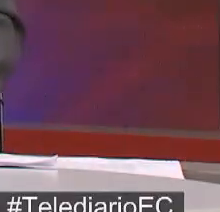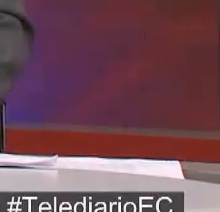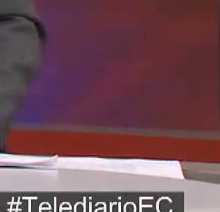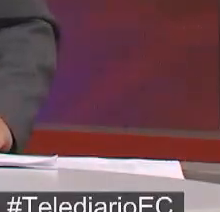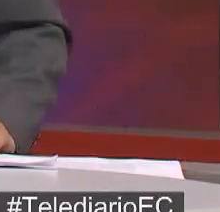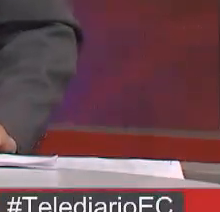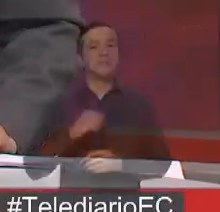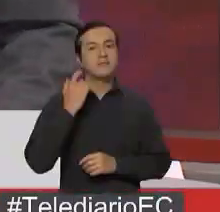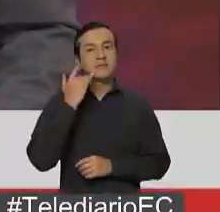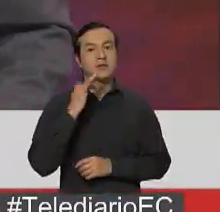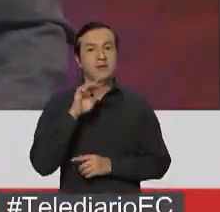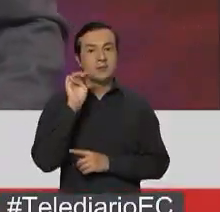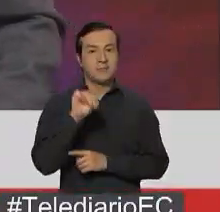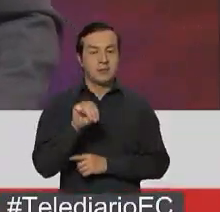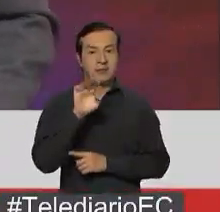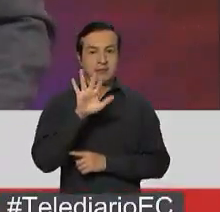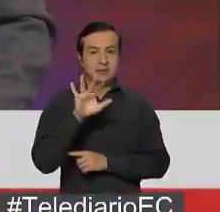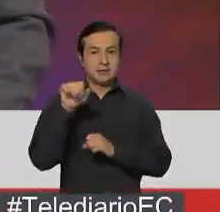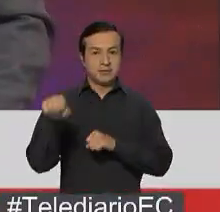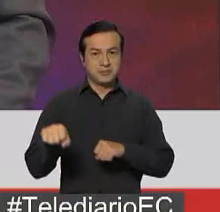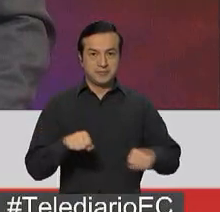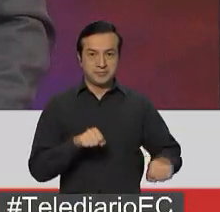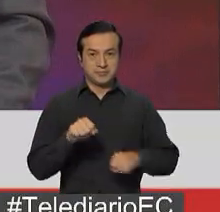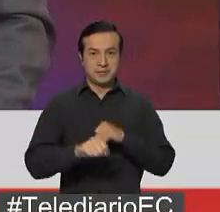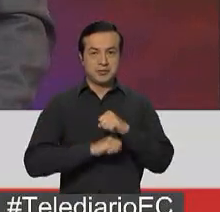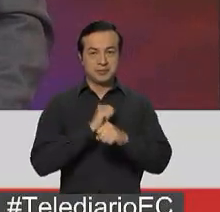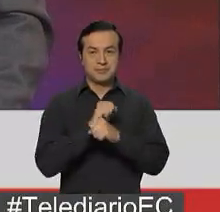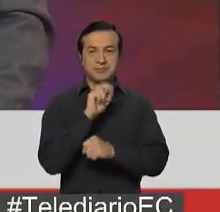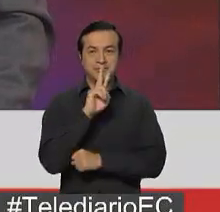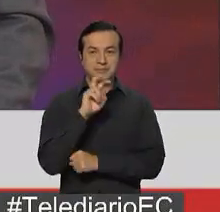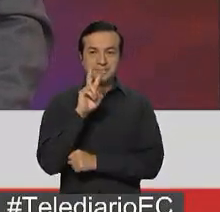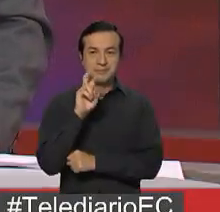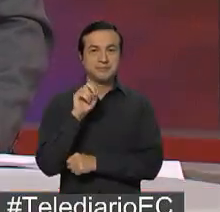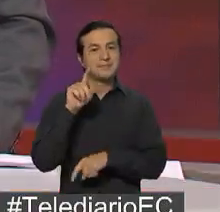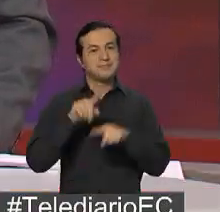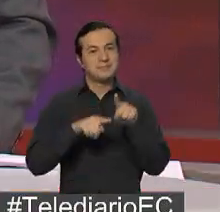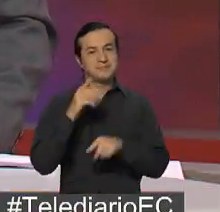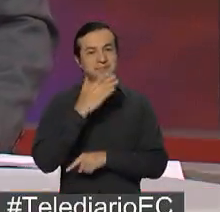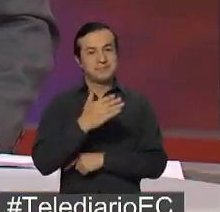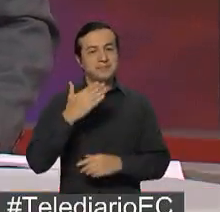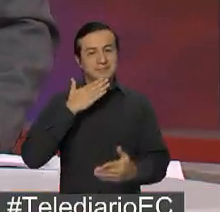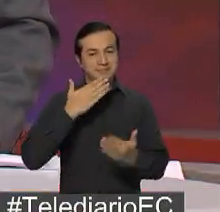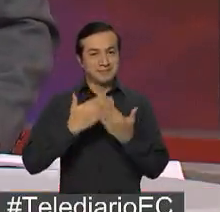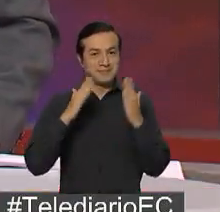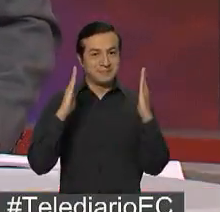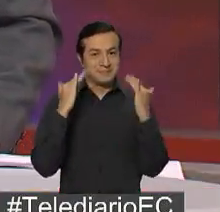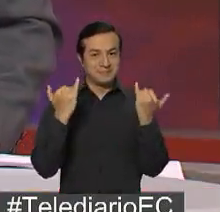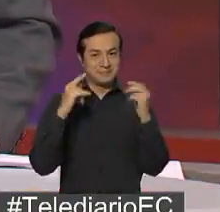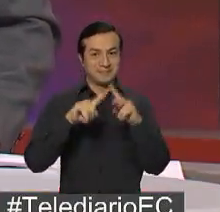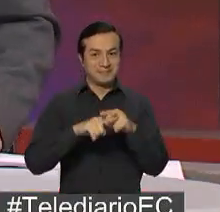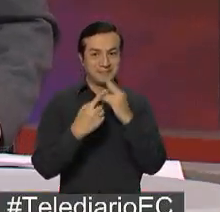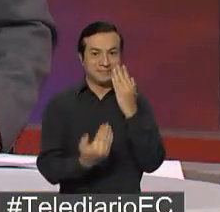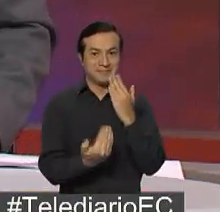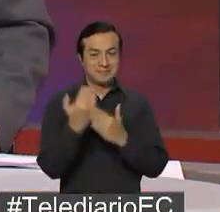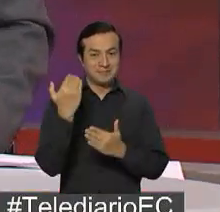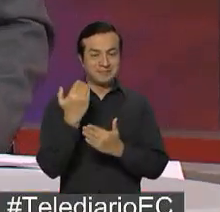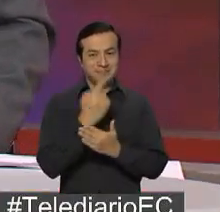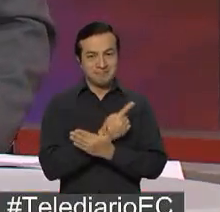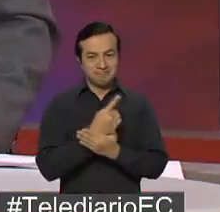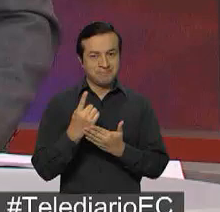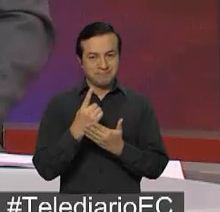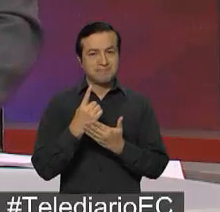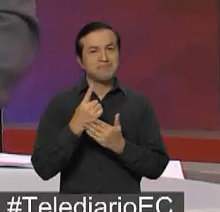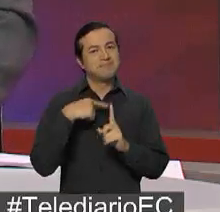martes 5 de mayo de 2020 amigas y amigos gracias por acompañarnos en telediario iniciamos una nueva jornada con fuerza y